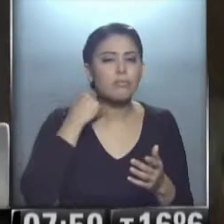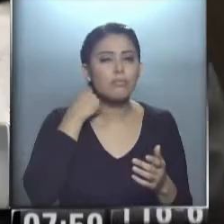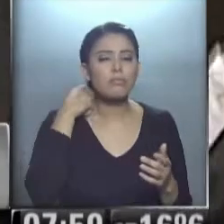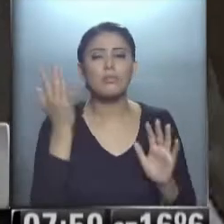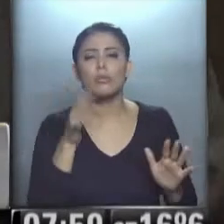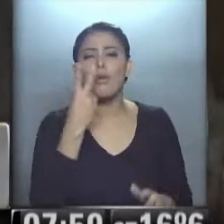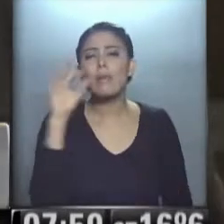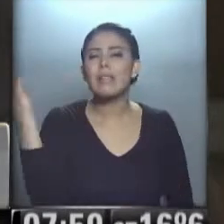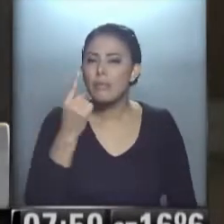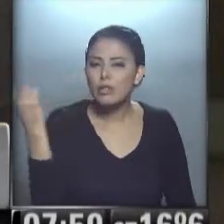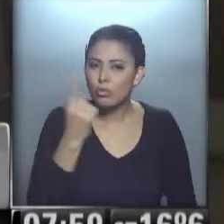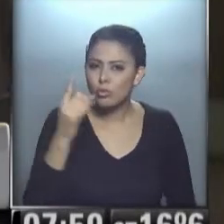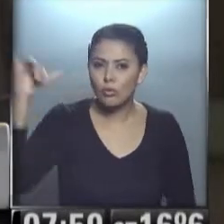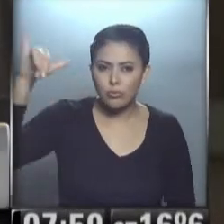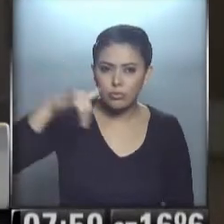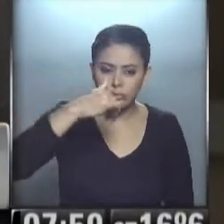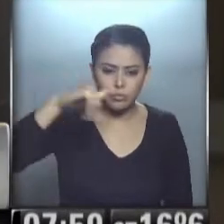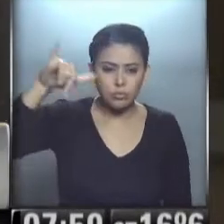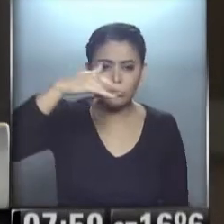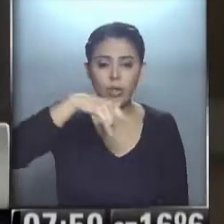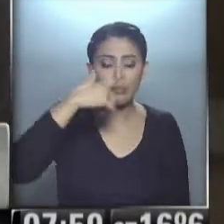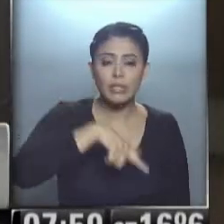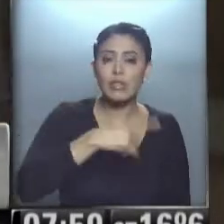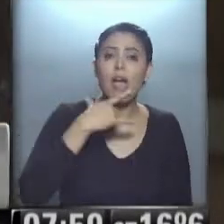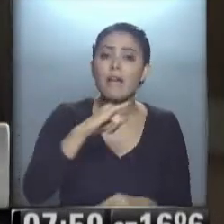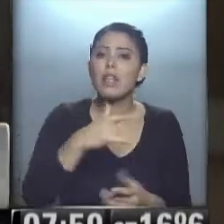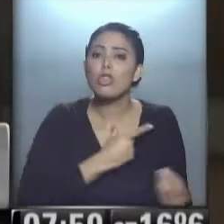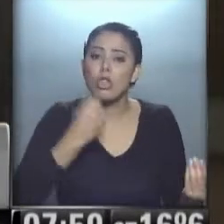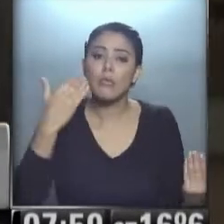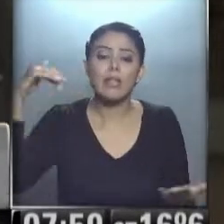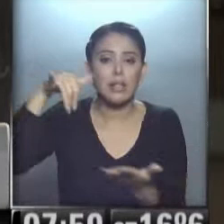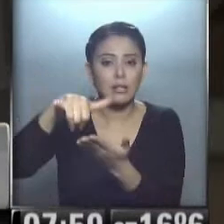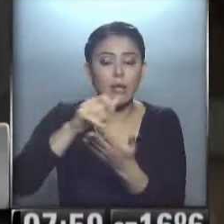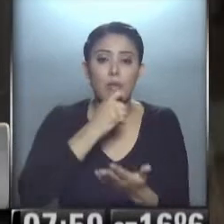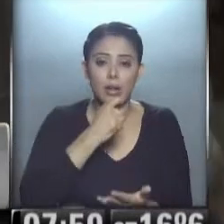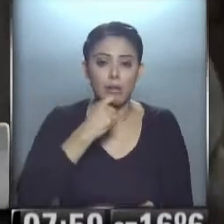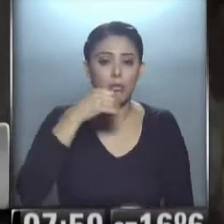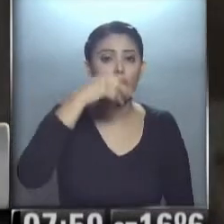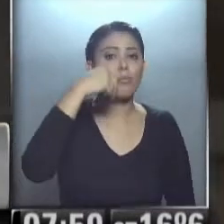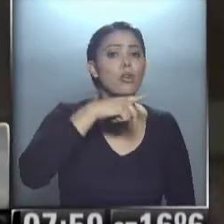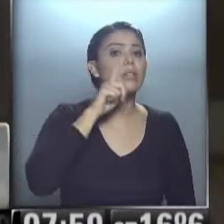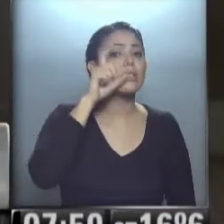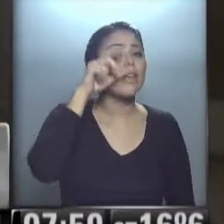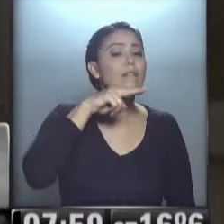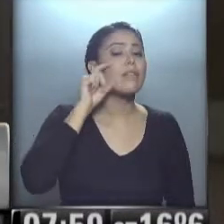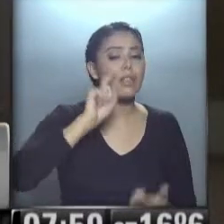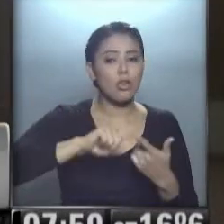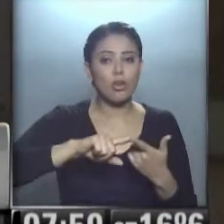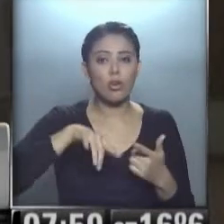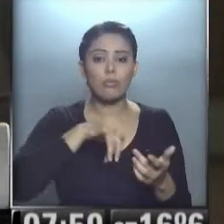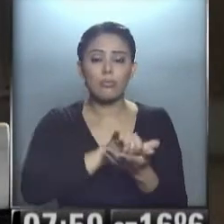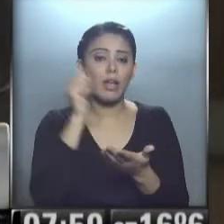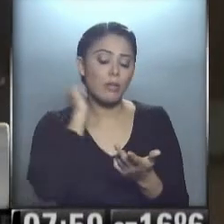unos 20 minutos se les da un destino alternativo que puede ser montevideo aeroparque o